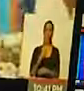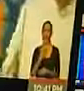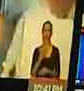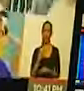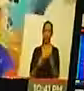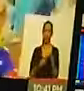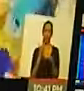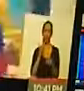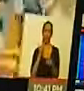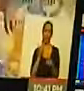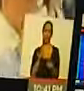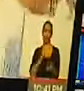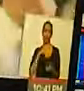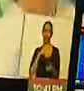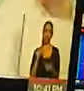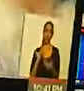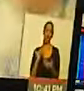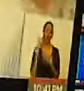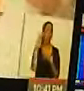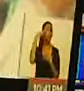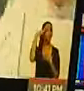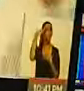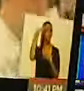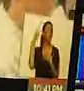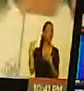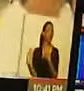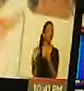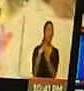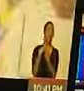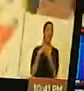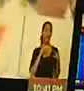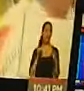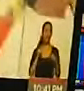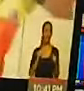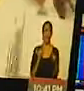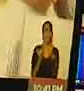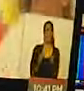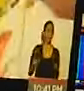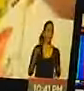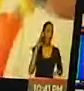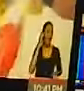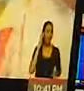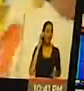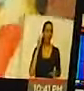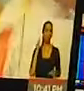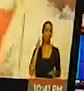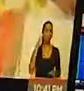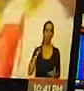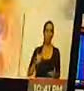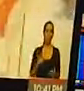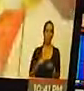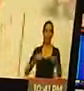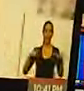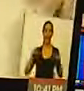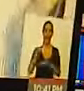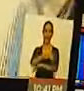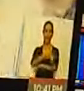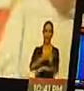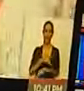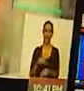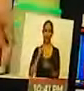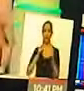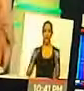para nosotros parecer las víctimas, los perseguidos. ¿Qué régimen me quiere desaparecer? Para ver si podemos sacar más gente a la calle. Y la gente